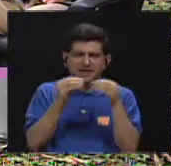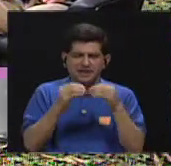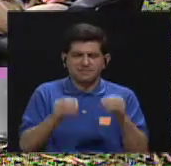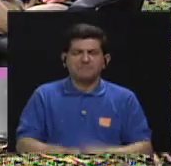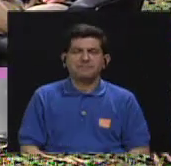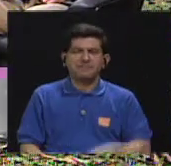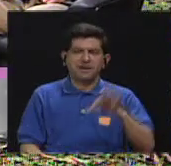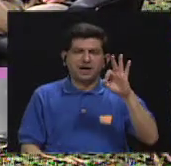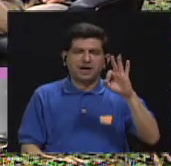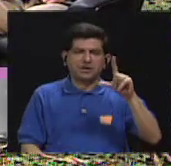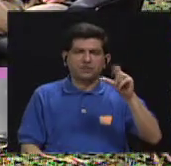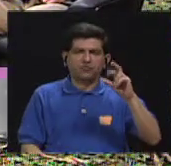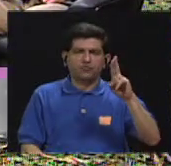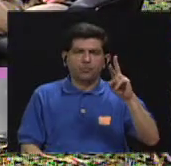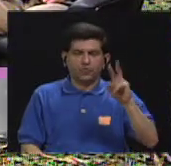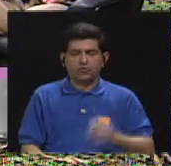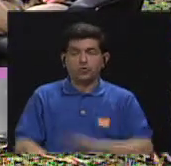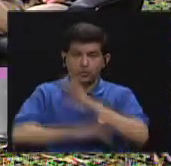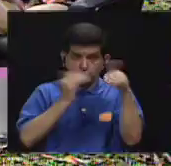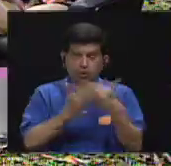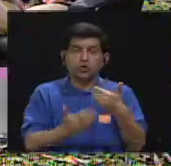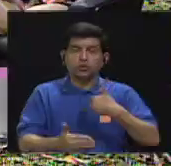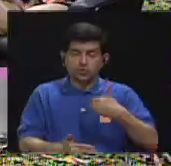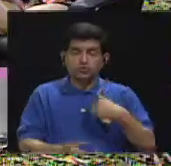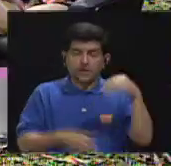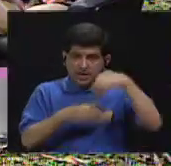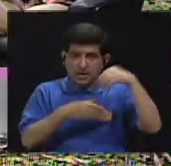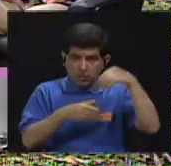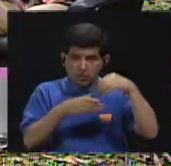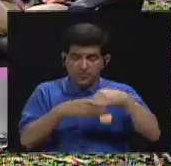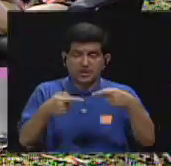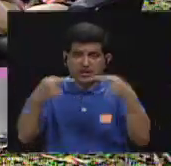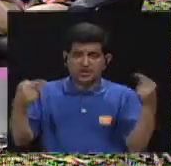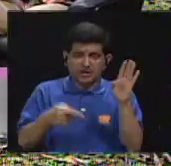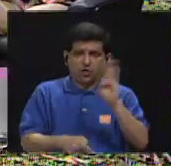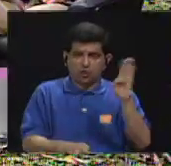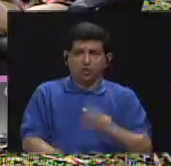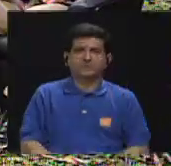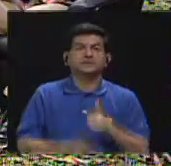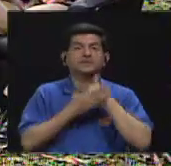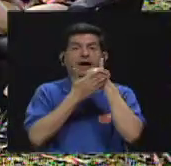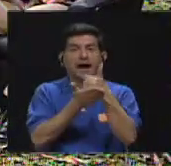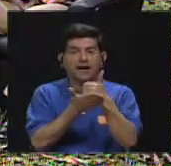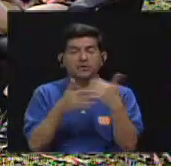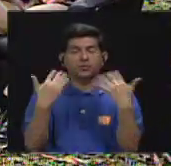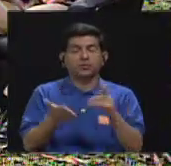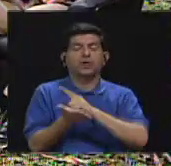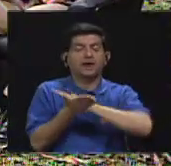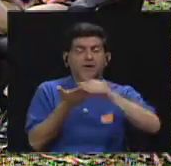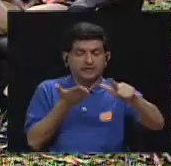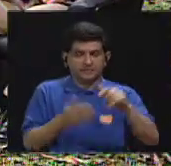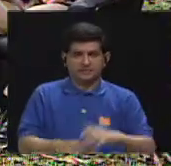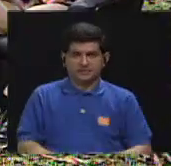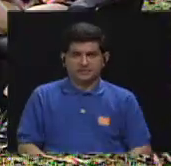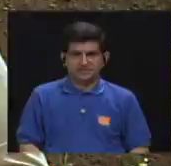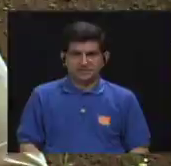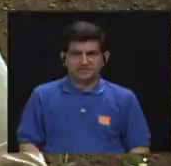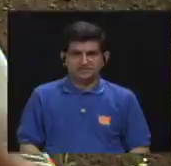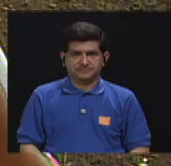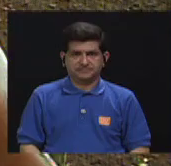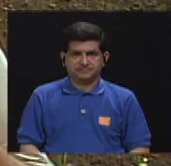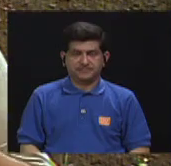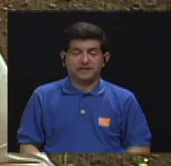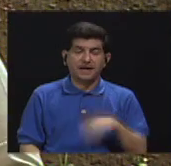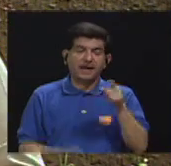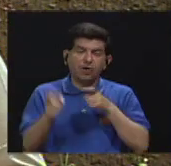de flúor, pero todos los tés tienen flúor, por ejemplo, todos los tés tienen cierto componente antibacterial que nos ayuda ayuda mucho a la limpieza,